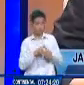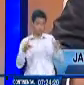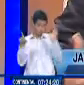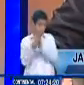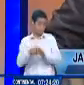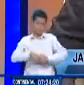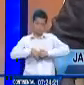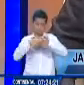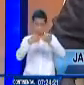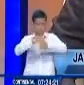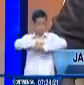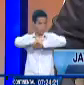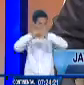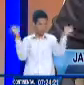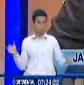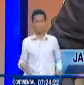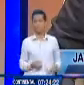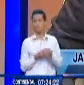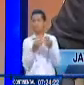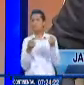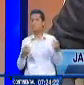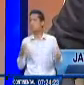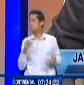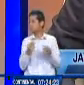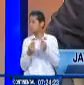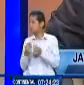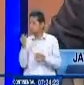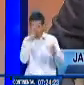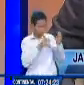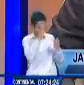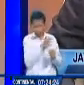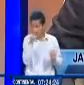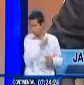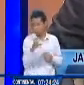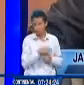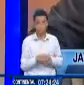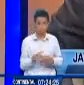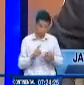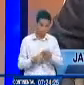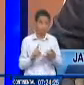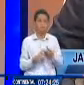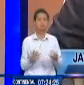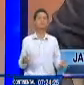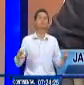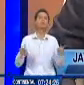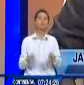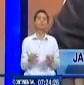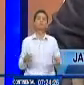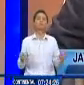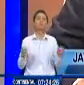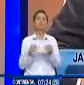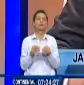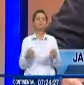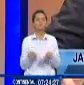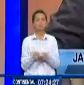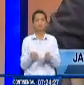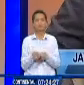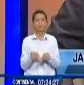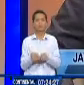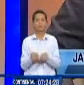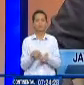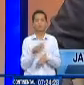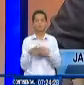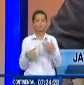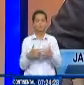abierta que había permitido la llegada de mucha inversión en exploración principalmente pero al mismo tiempo también había generado una especie de de ambiente